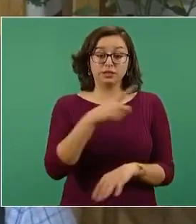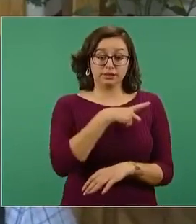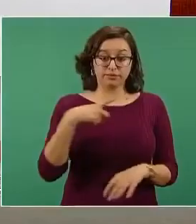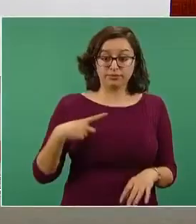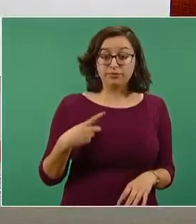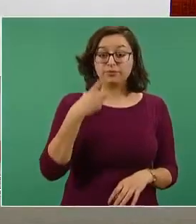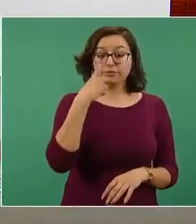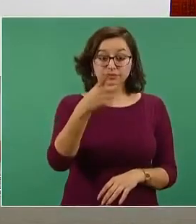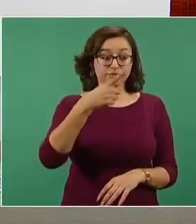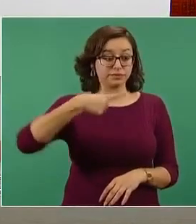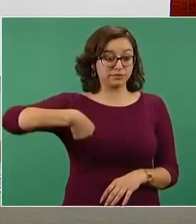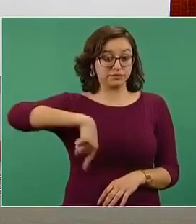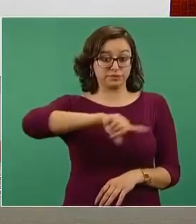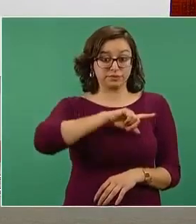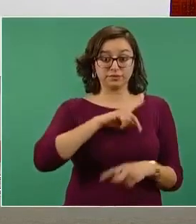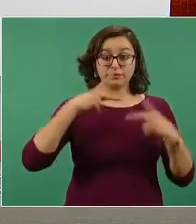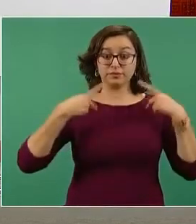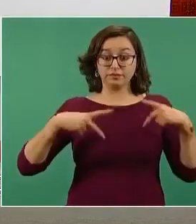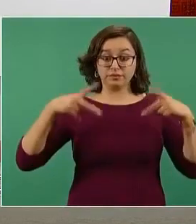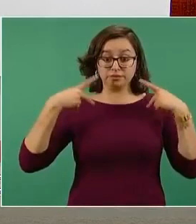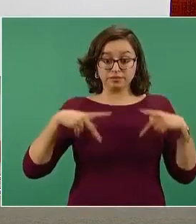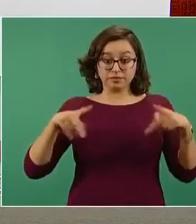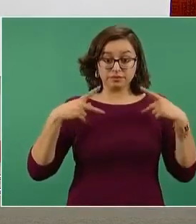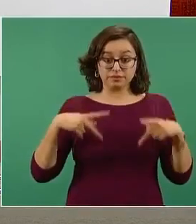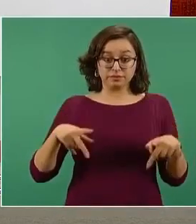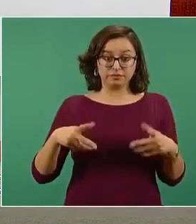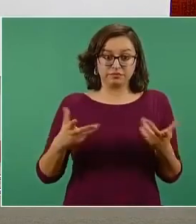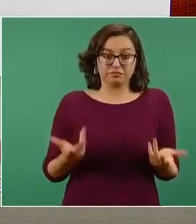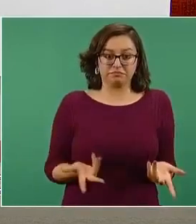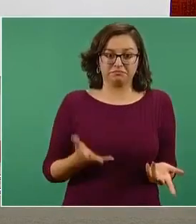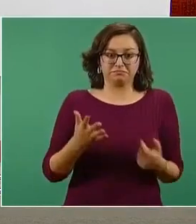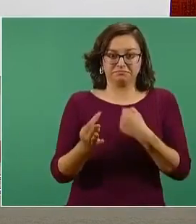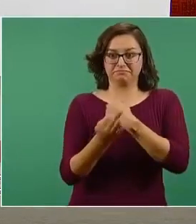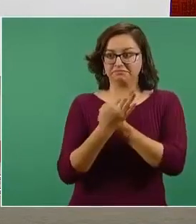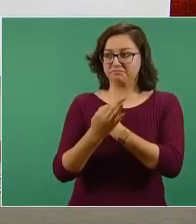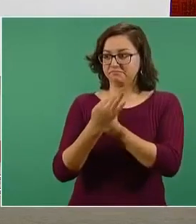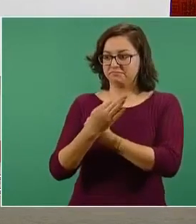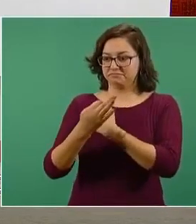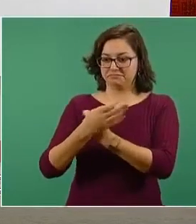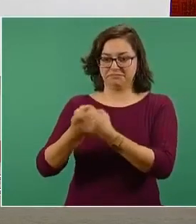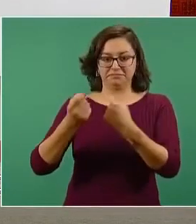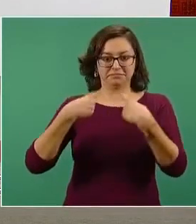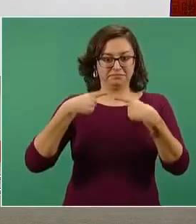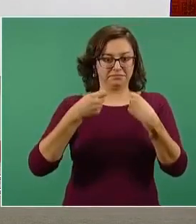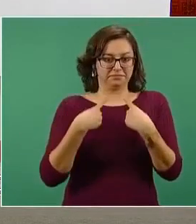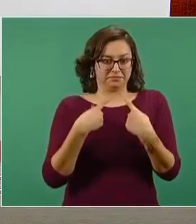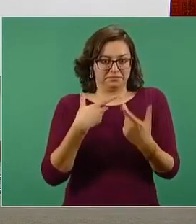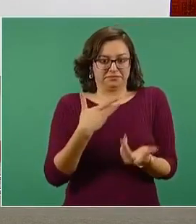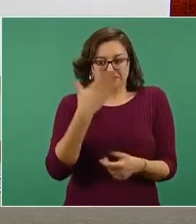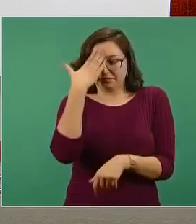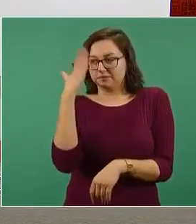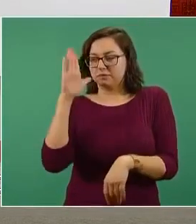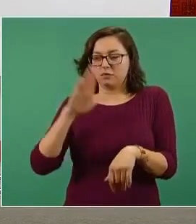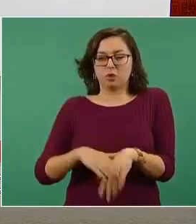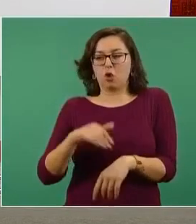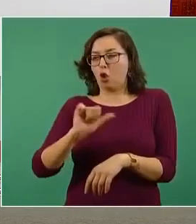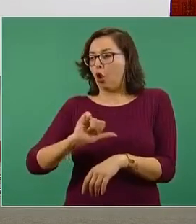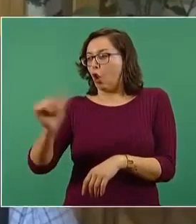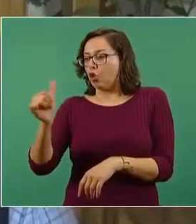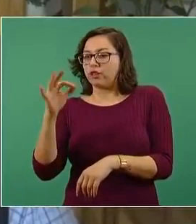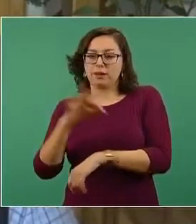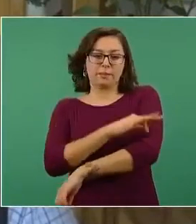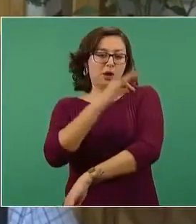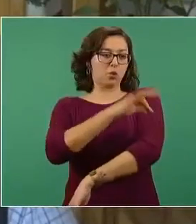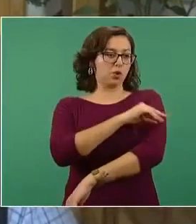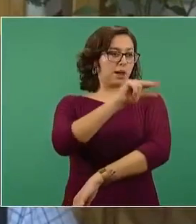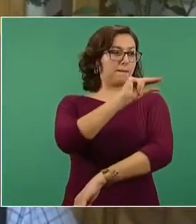como ciudadanos, como población, nosotros mismos nos protejamos y sepamos que en este momento no hay ninguna otra vacuna que